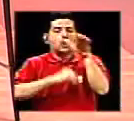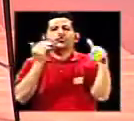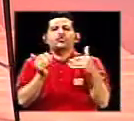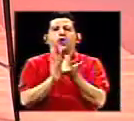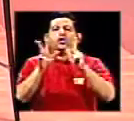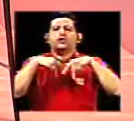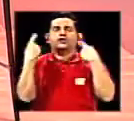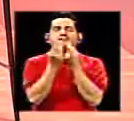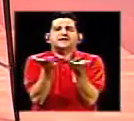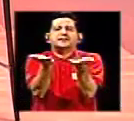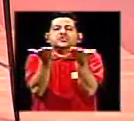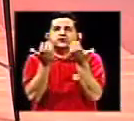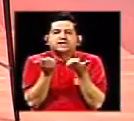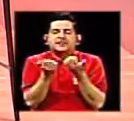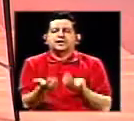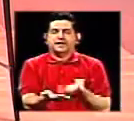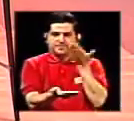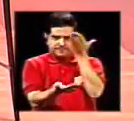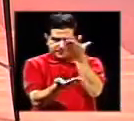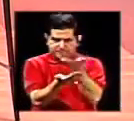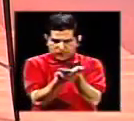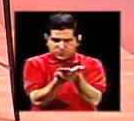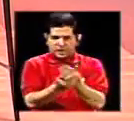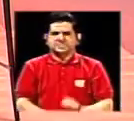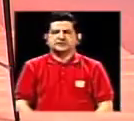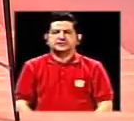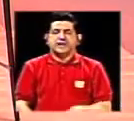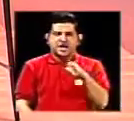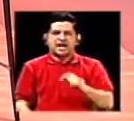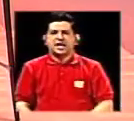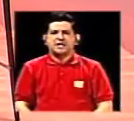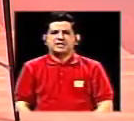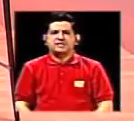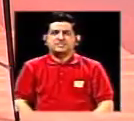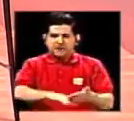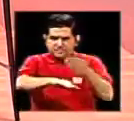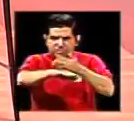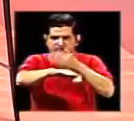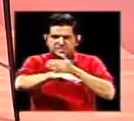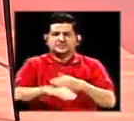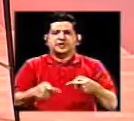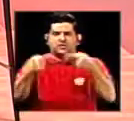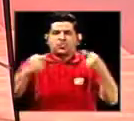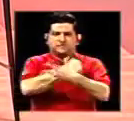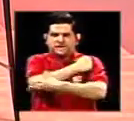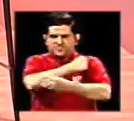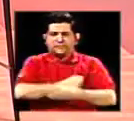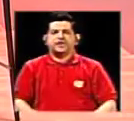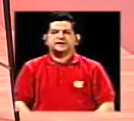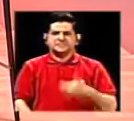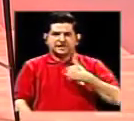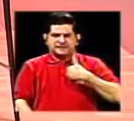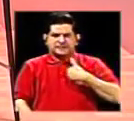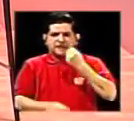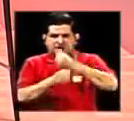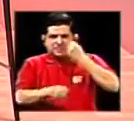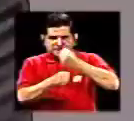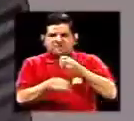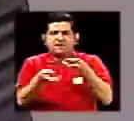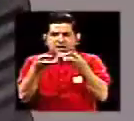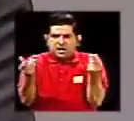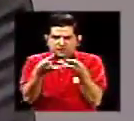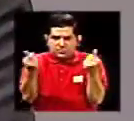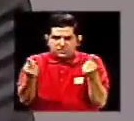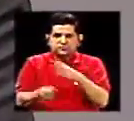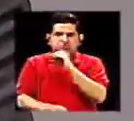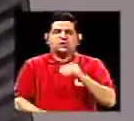partidos que quieran abrazar una propuesta de superar la pobreza, una propuesta de generar empleo y producción, y una propuesta que tiene que